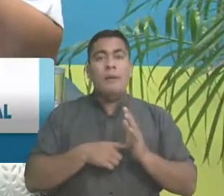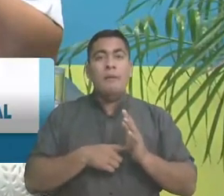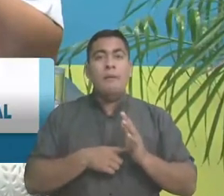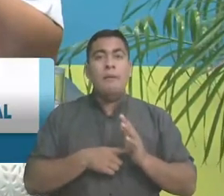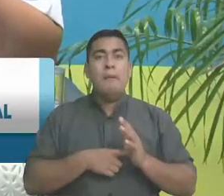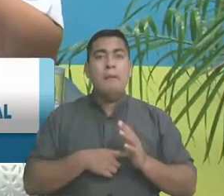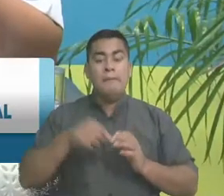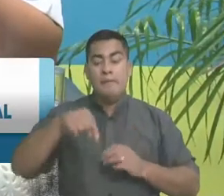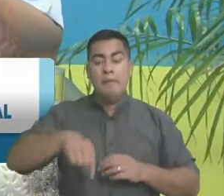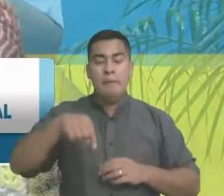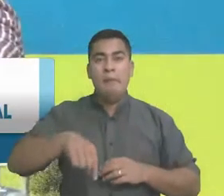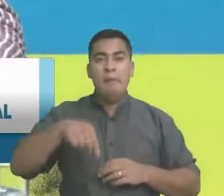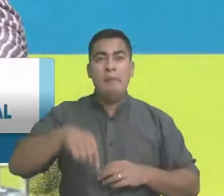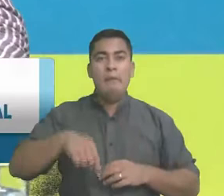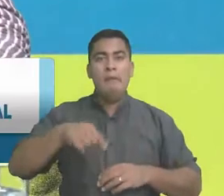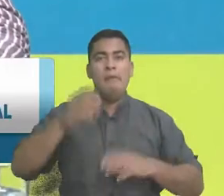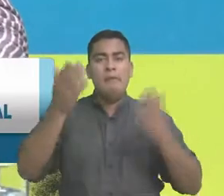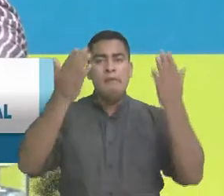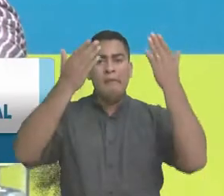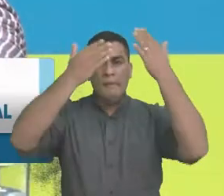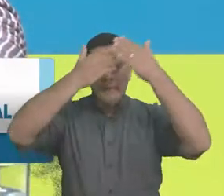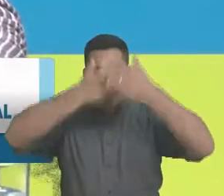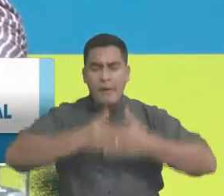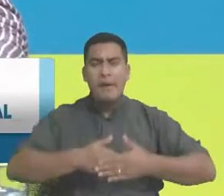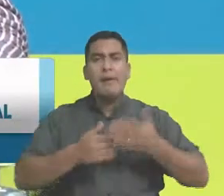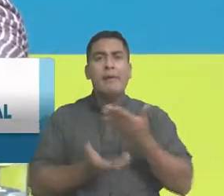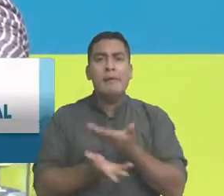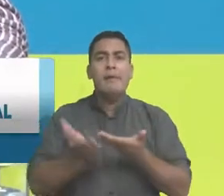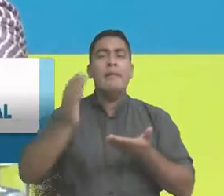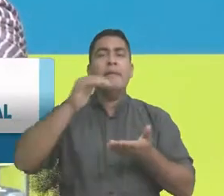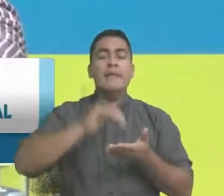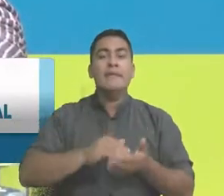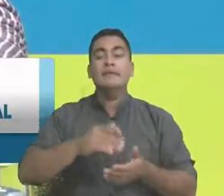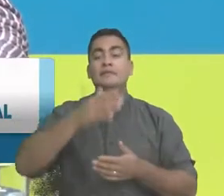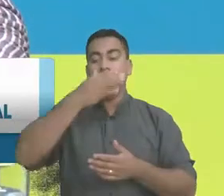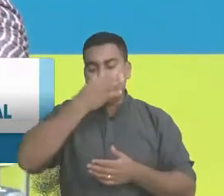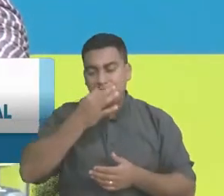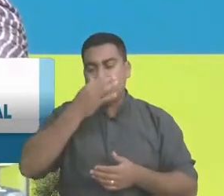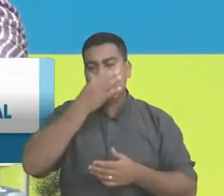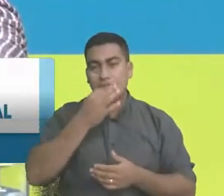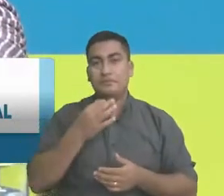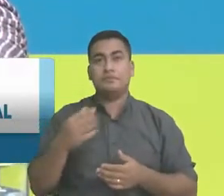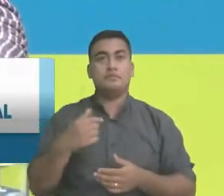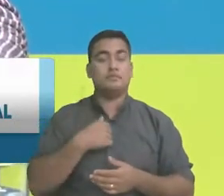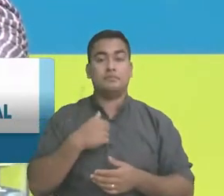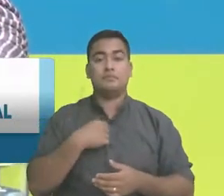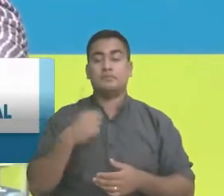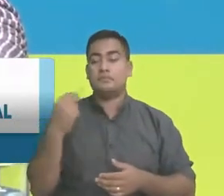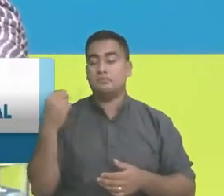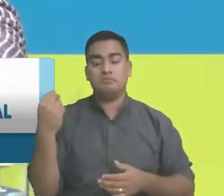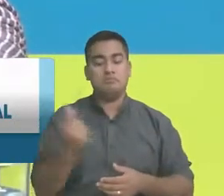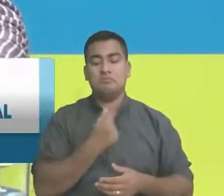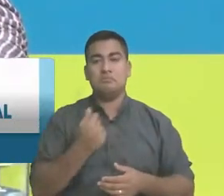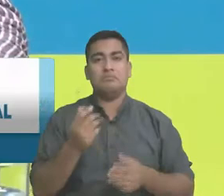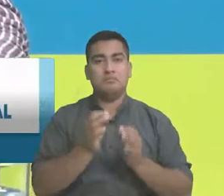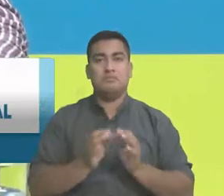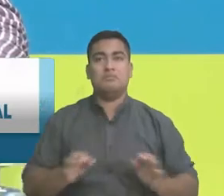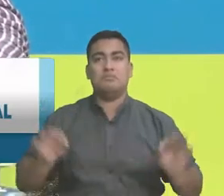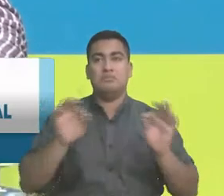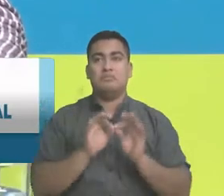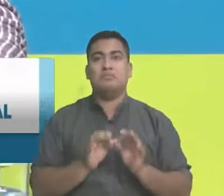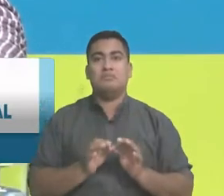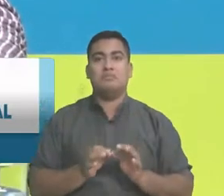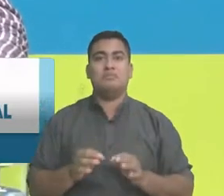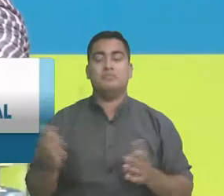en esta noche, Dios quiera que no me vuelve la gripe, por ejemplo, yo inmediatamente tengo que tener algo a mano,